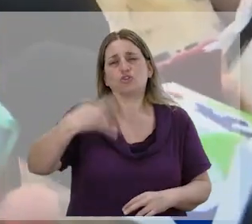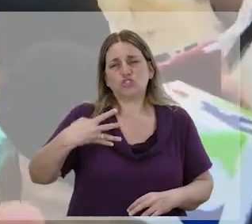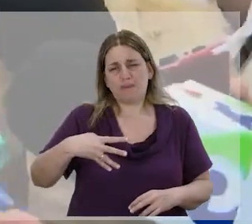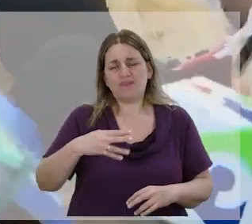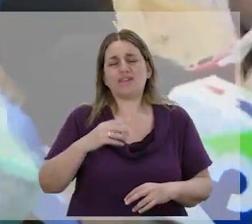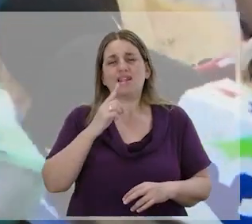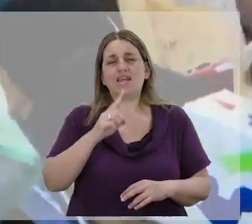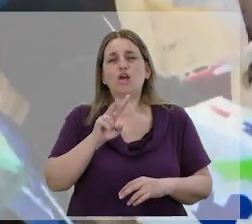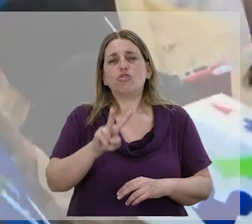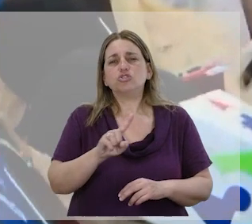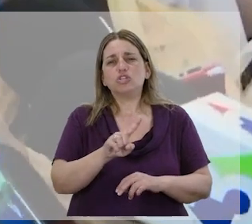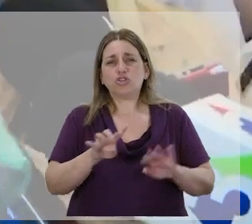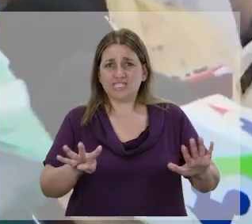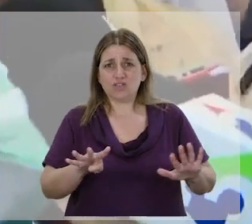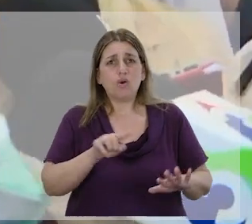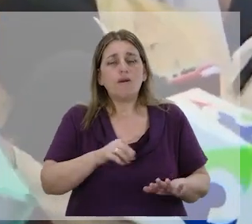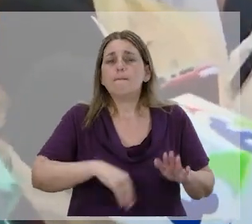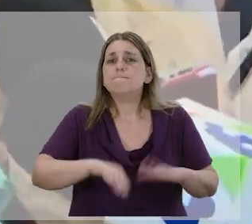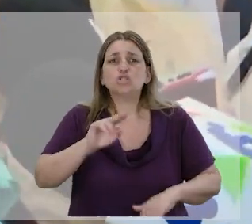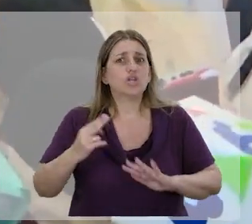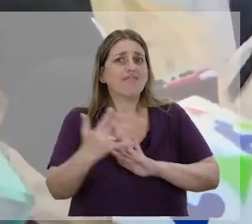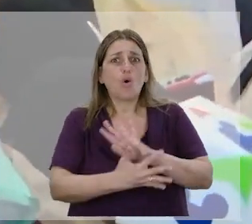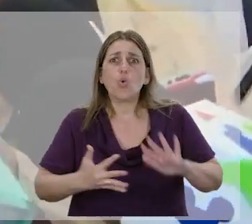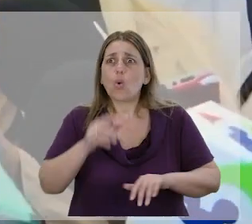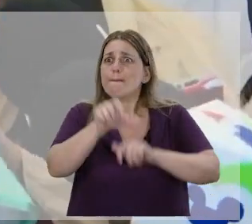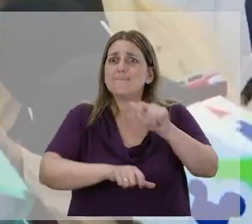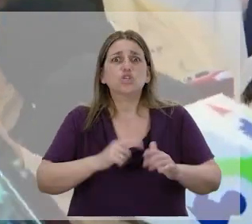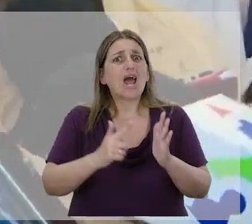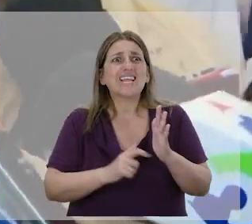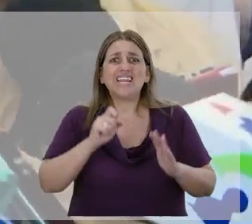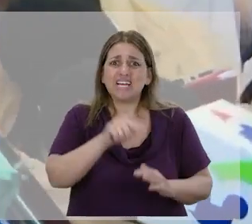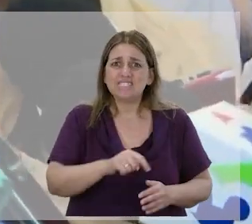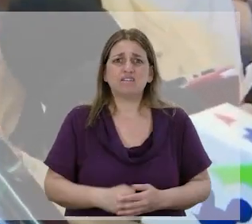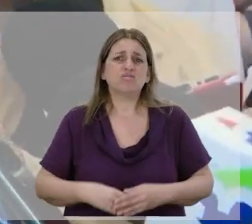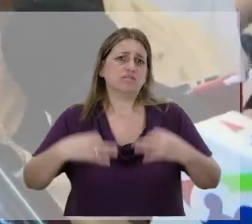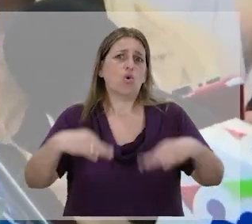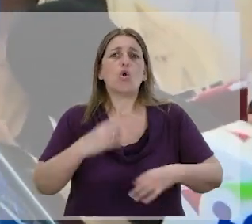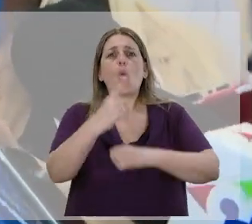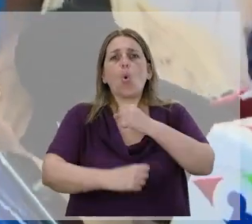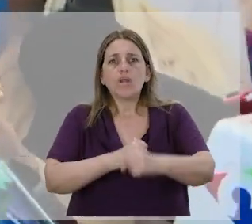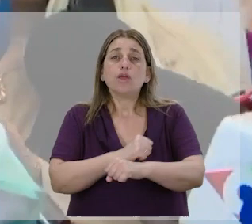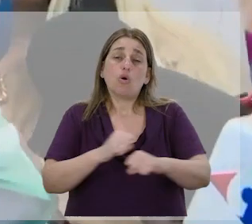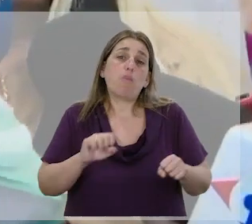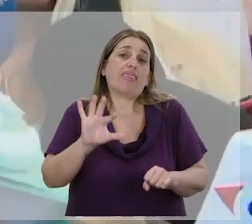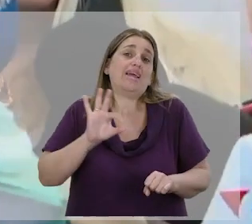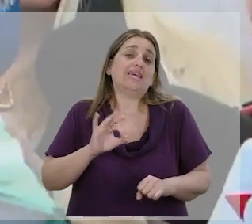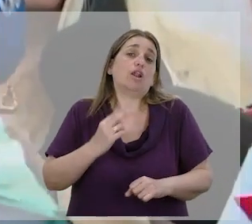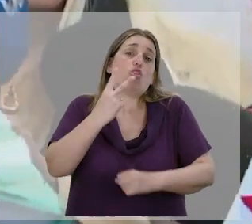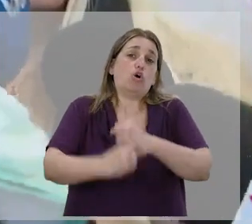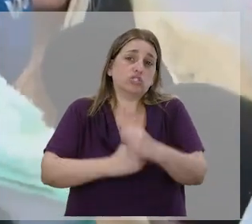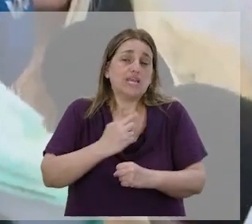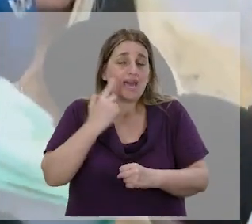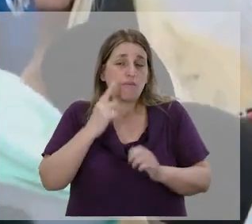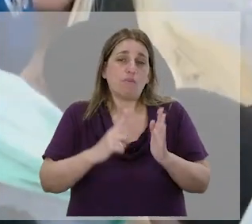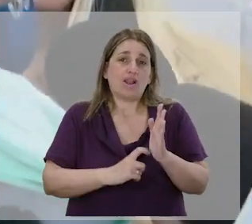insisto, la 14.219 es la ley de alquileres que usa la gran mayoría de los uruguayos. Hipergarantista,